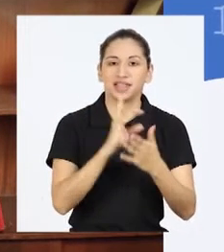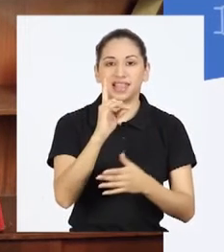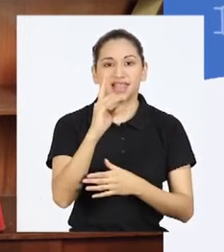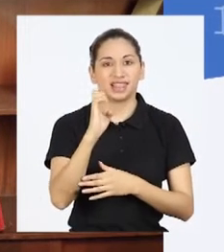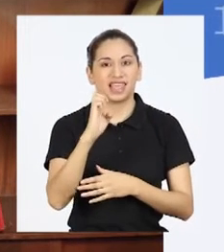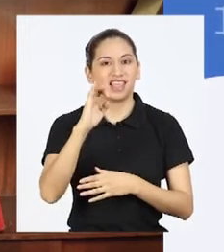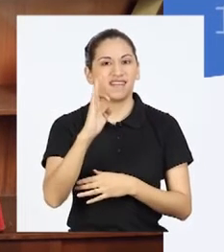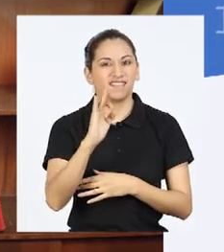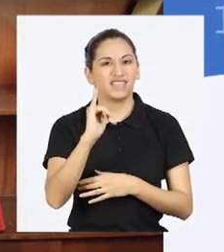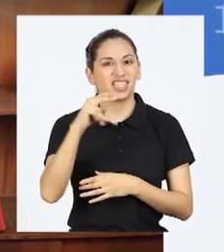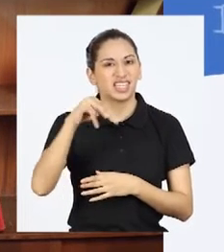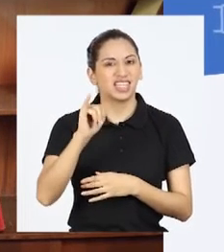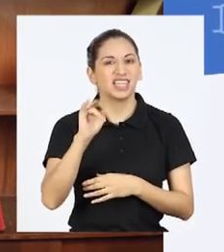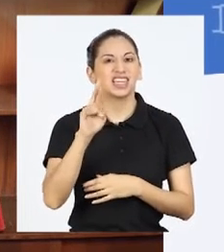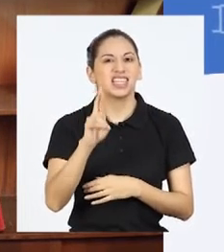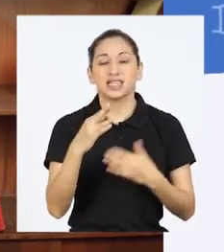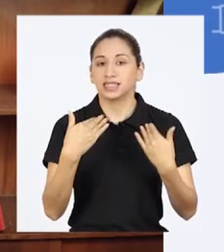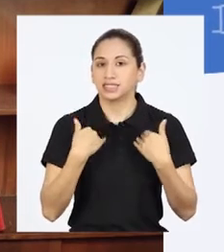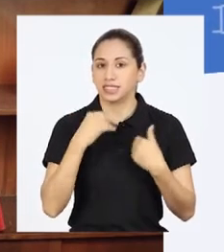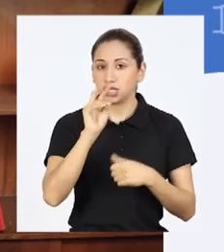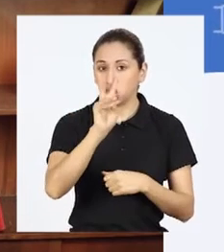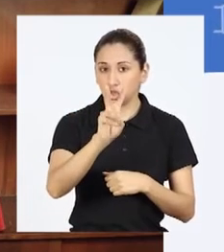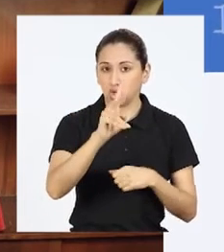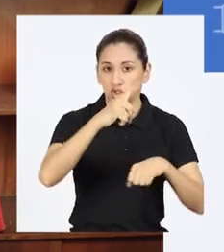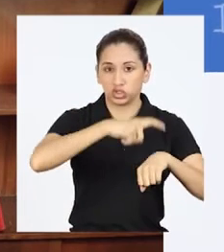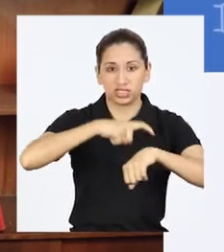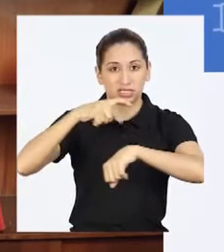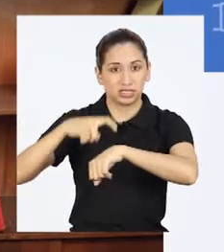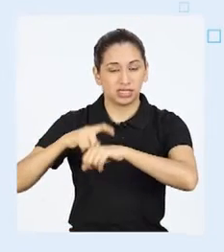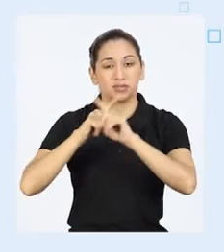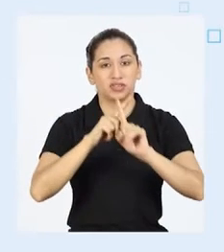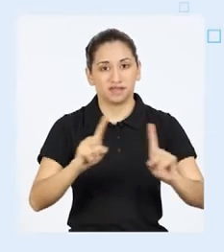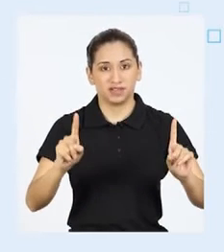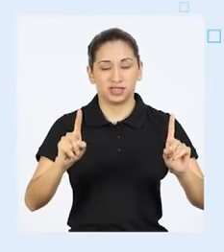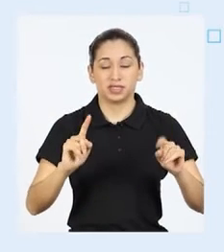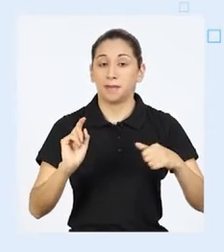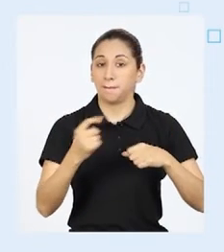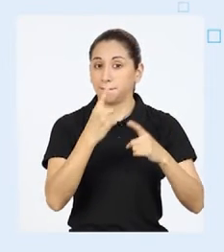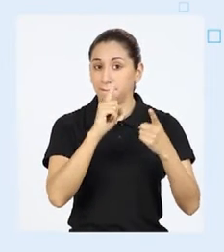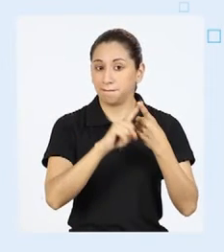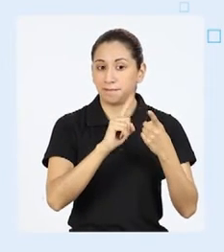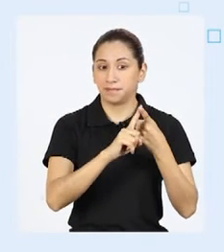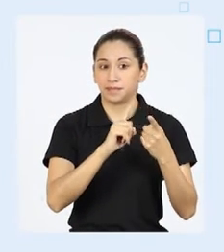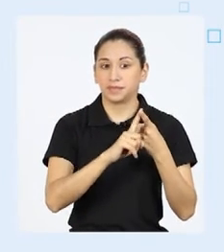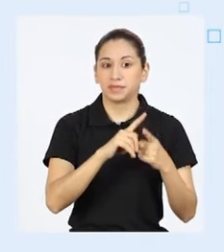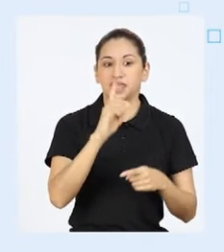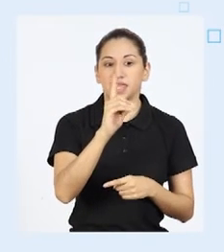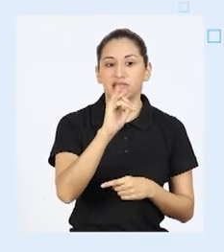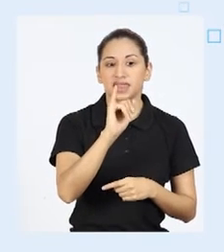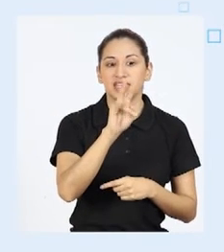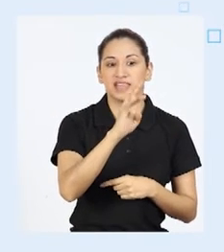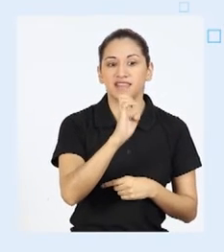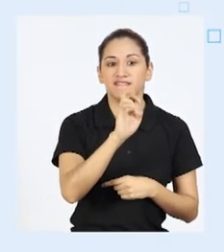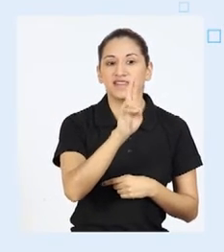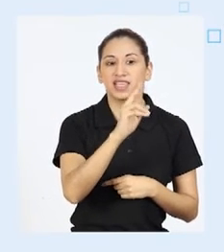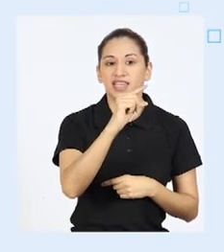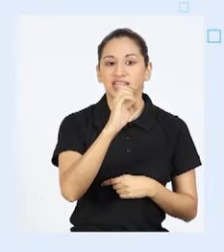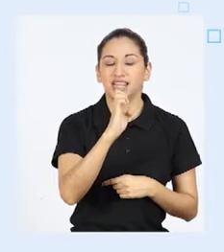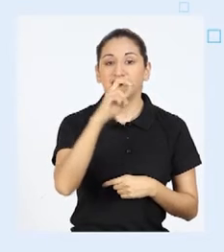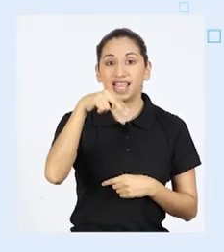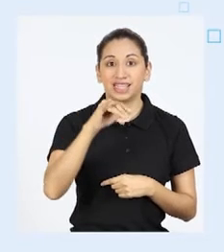definir, que se desarrolla en 2 momentos diferentes. La divergencia, que se trata de